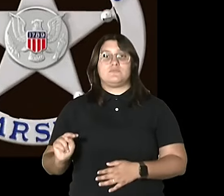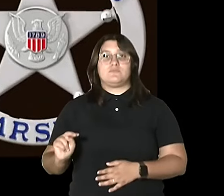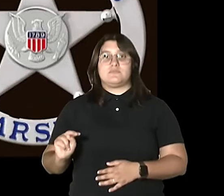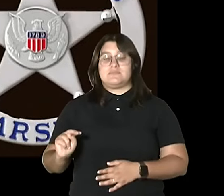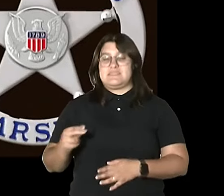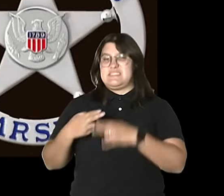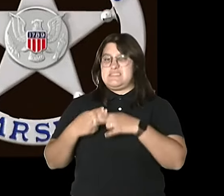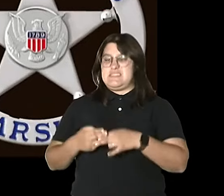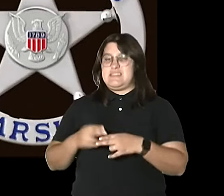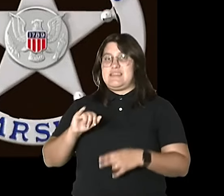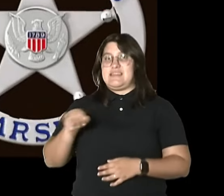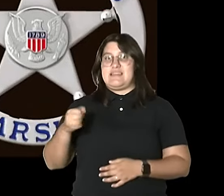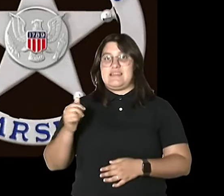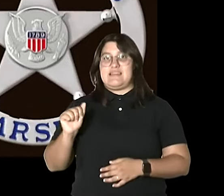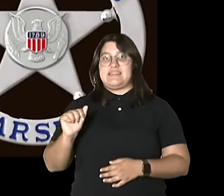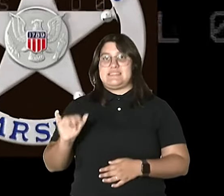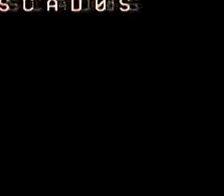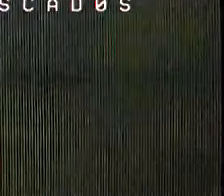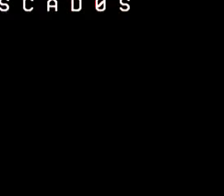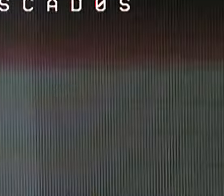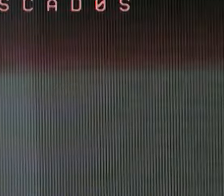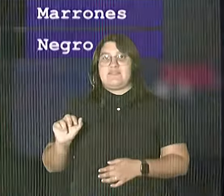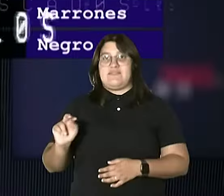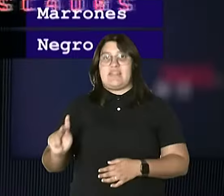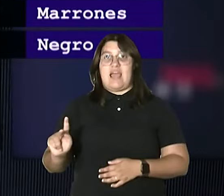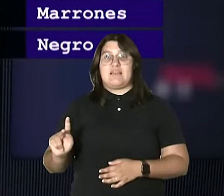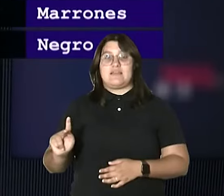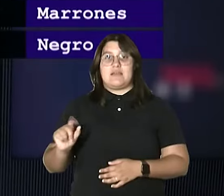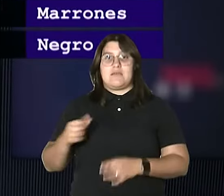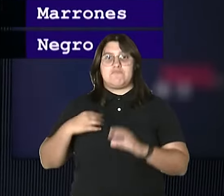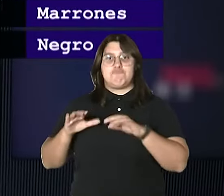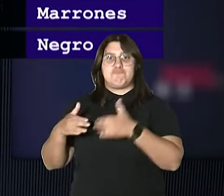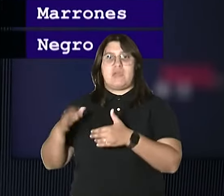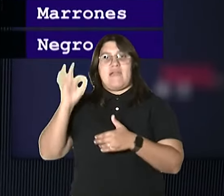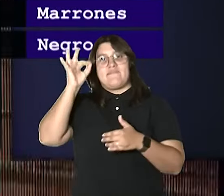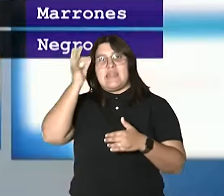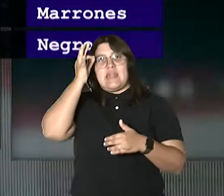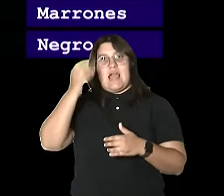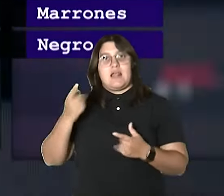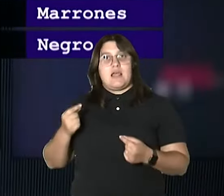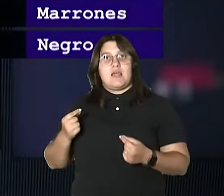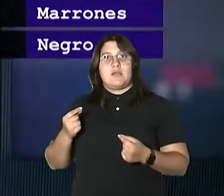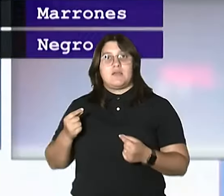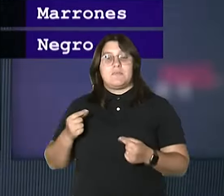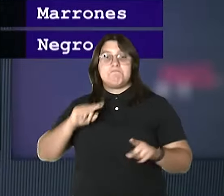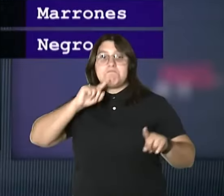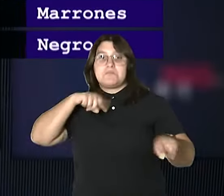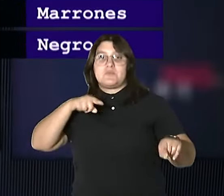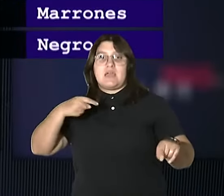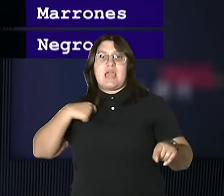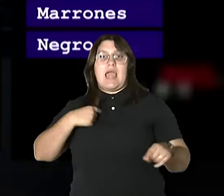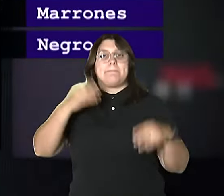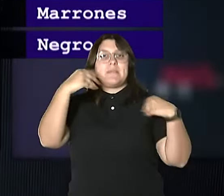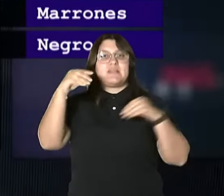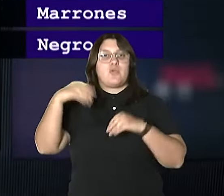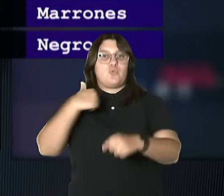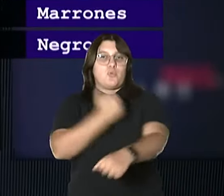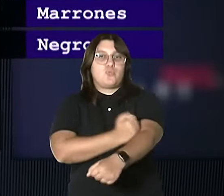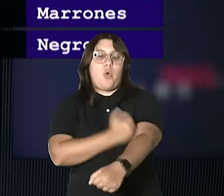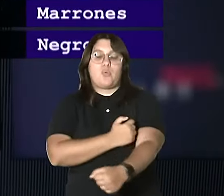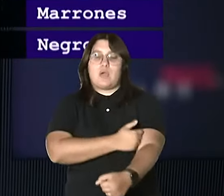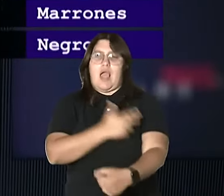Frank. J. Frank fue parte de un pliego acusatorio federal en el cual se acusó sobre narcotráfico, uso de